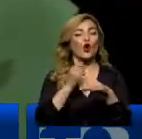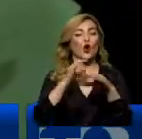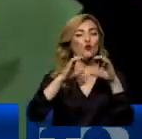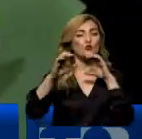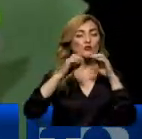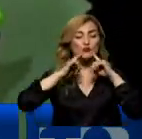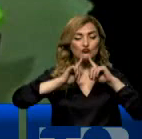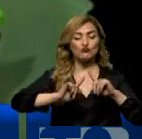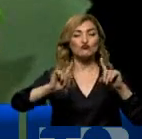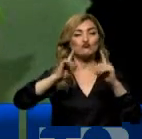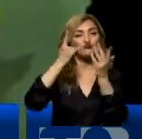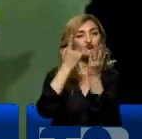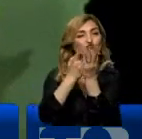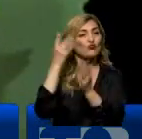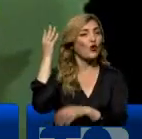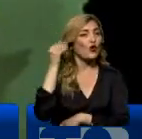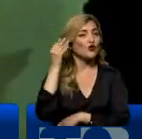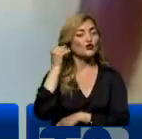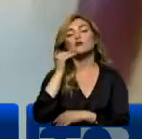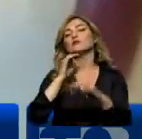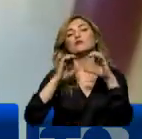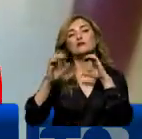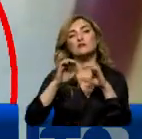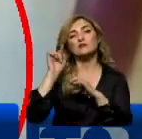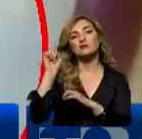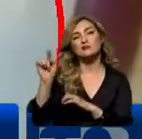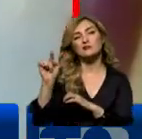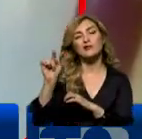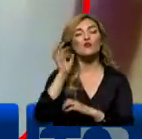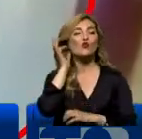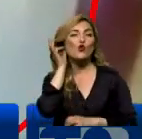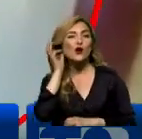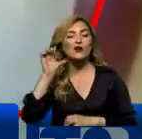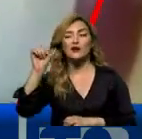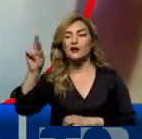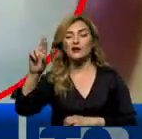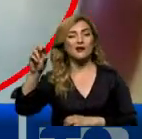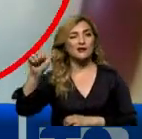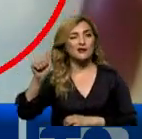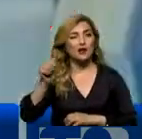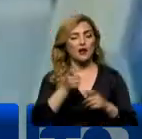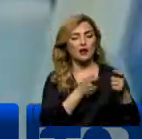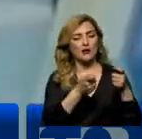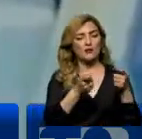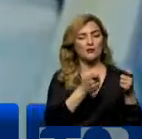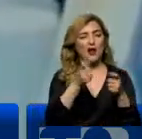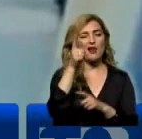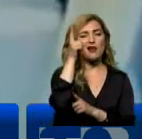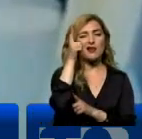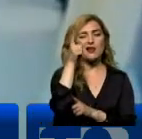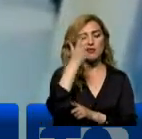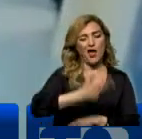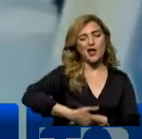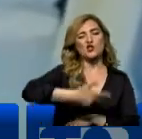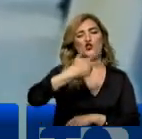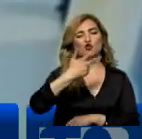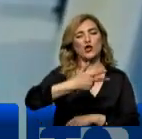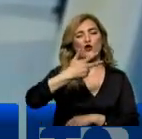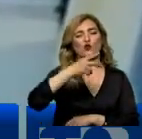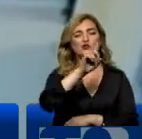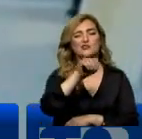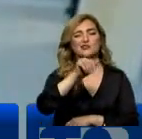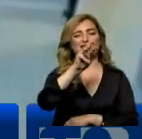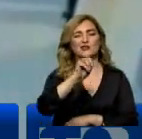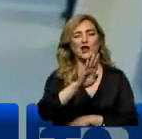se difundiera un audio de una supuesta conversación entre Larrea y el operador del cartel de Sinaloa y líder de los choneros, Jorge